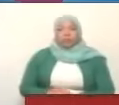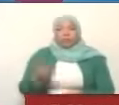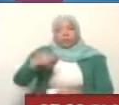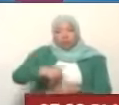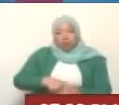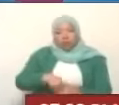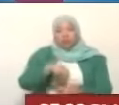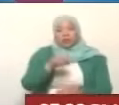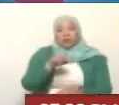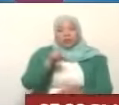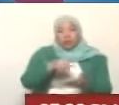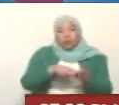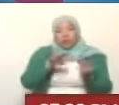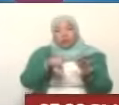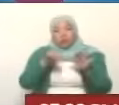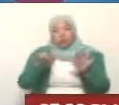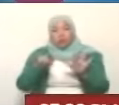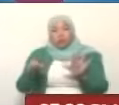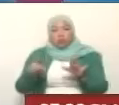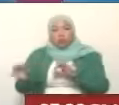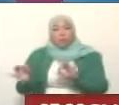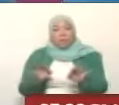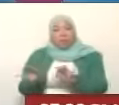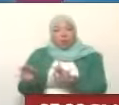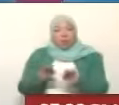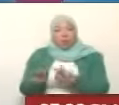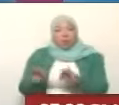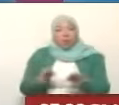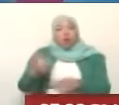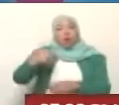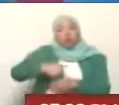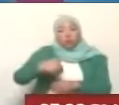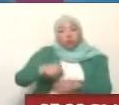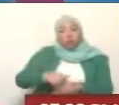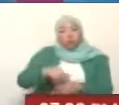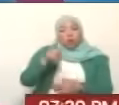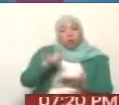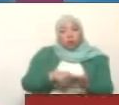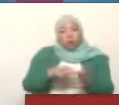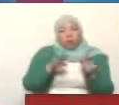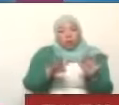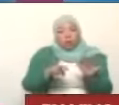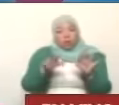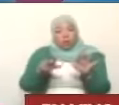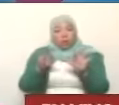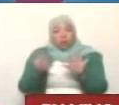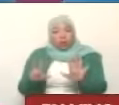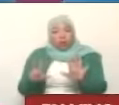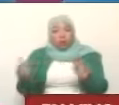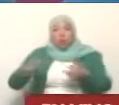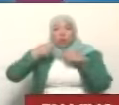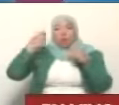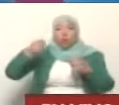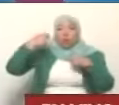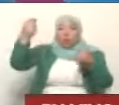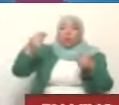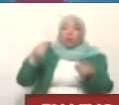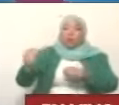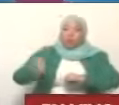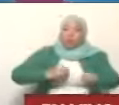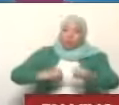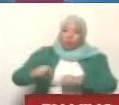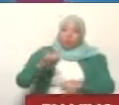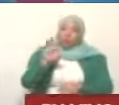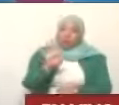96. Estábamos preparando el escenario electoral para el 98, el lanzamiento del movimiento Quinta República, del